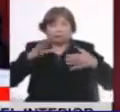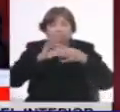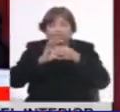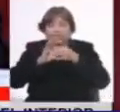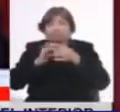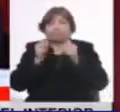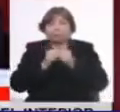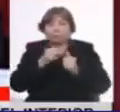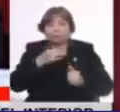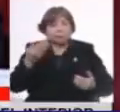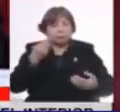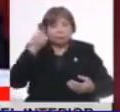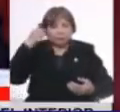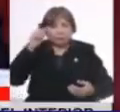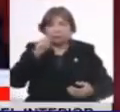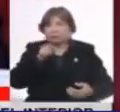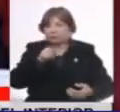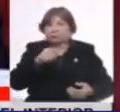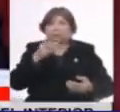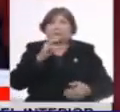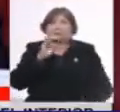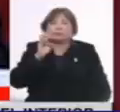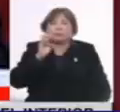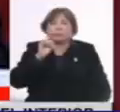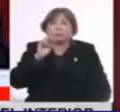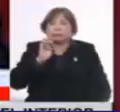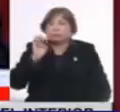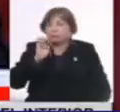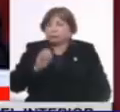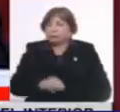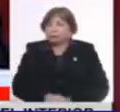con la policía, porque para eso está el decreto de emergencia.